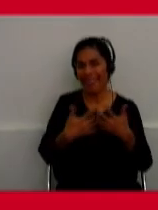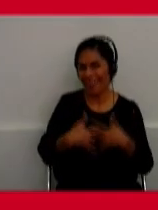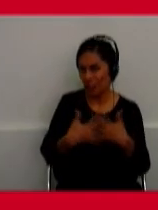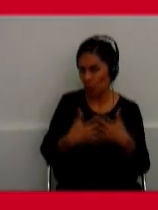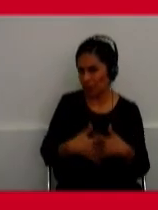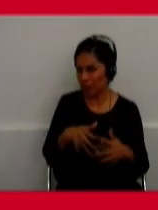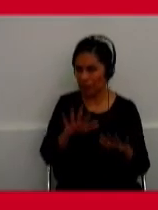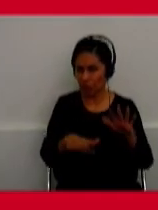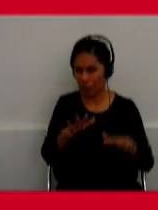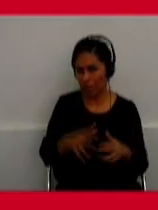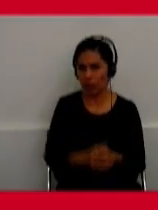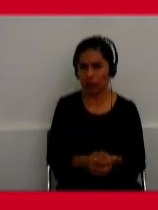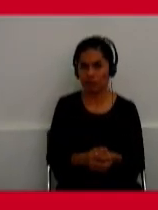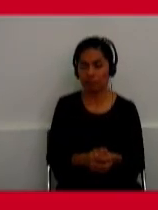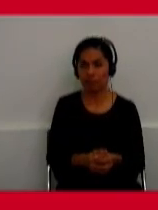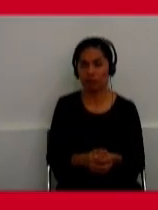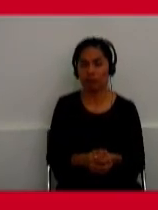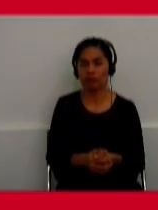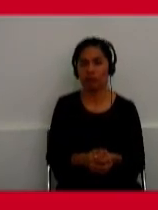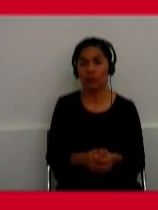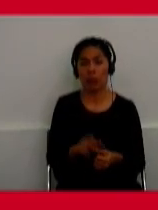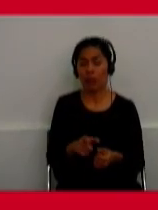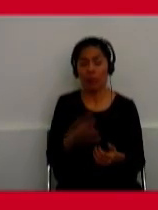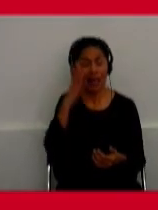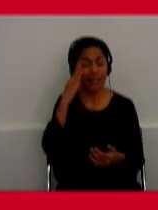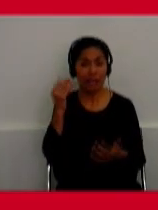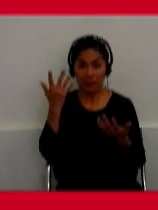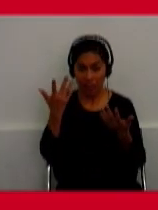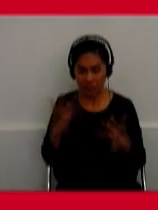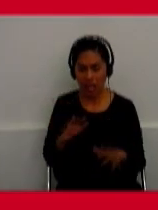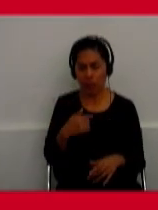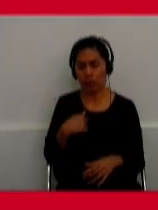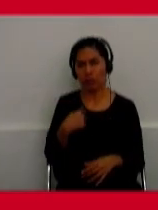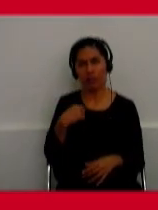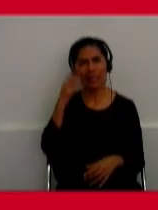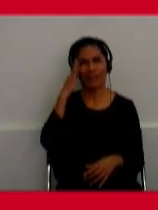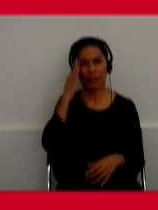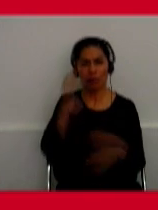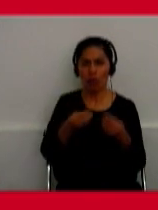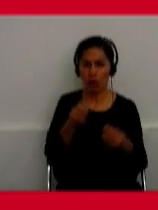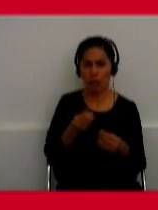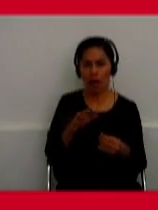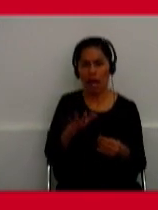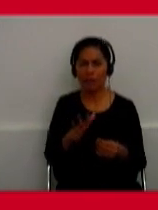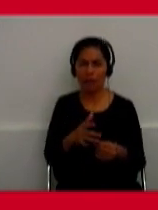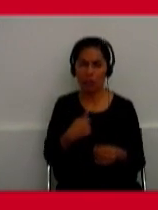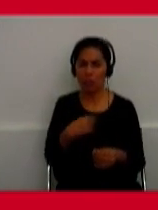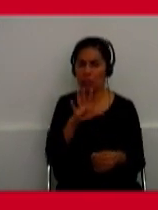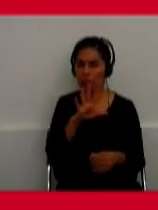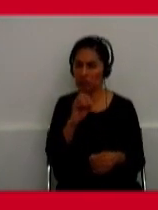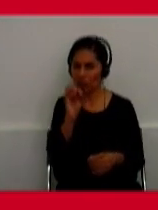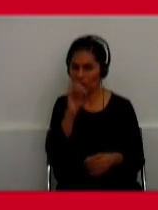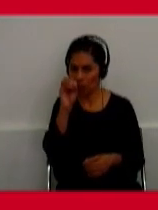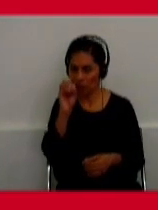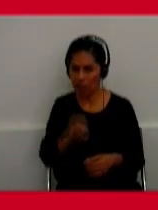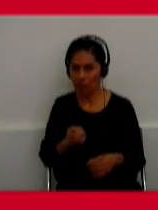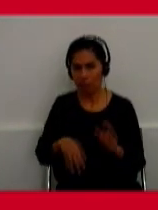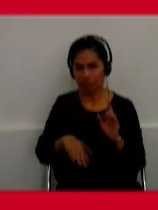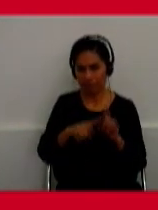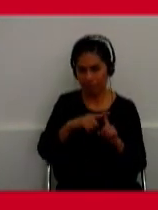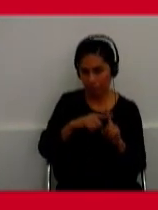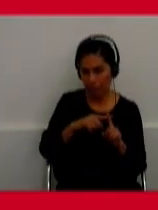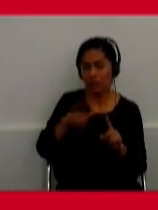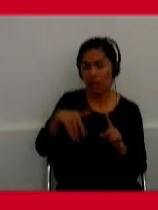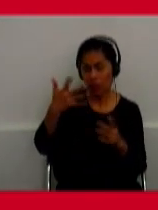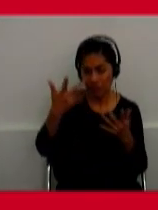factores que ya por mucha experiencia nos ha dado ciertos parámetros. En este caso le hemos dado 50% más. Seguro más adelante se